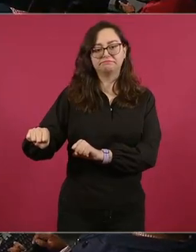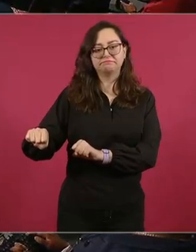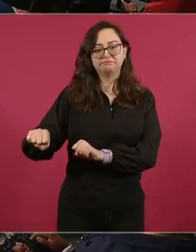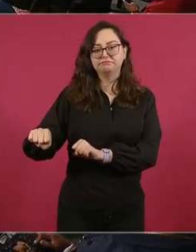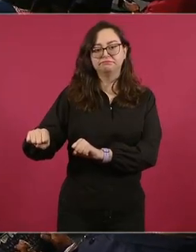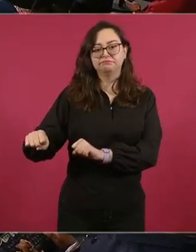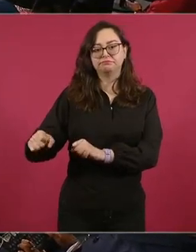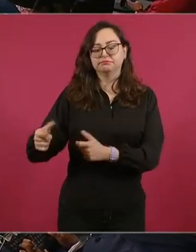el territorio del canal.